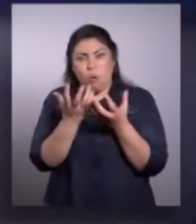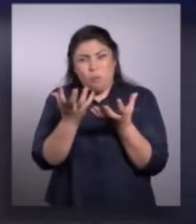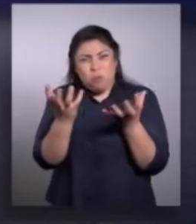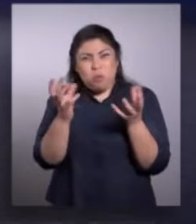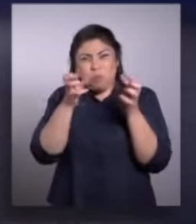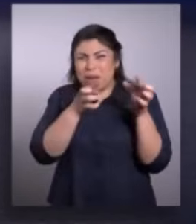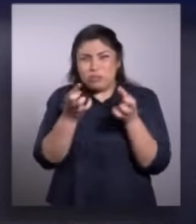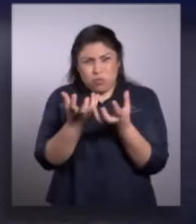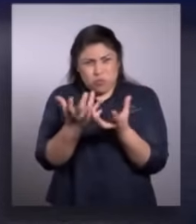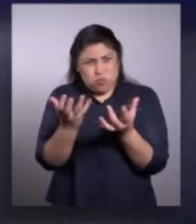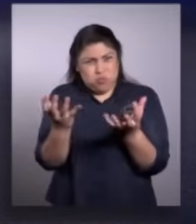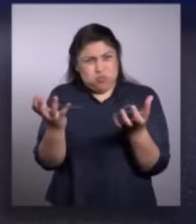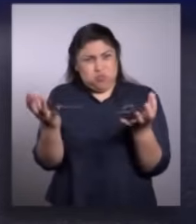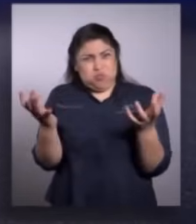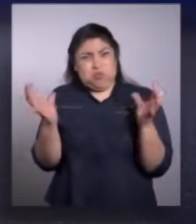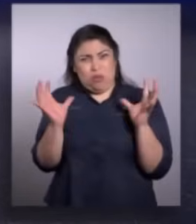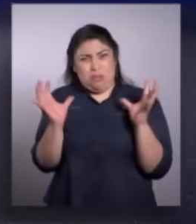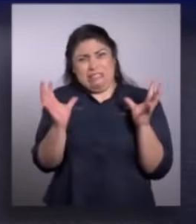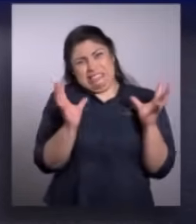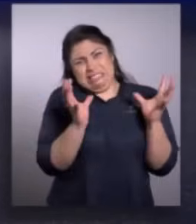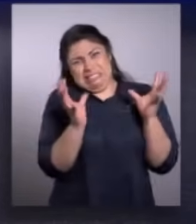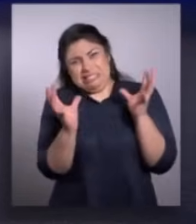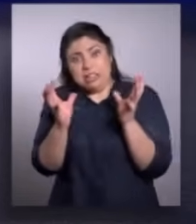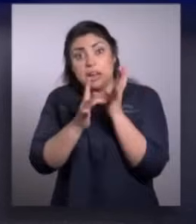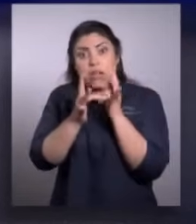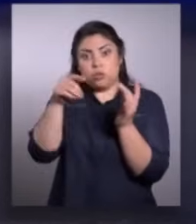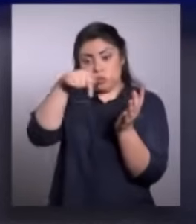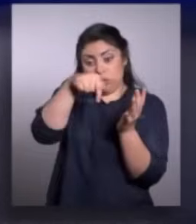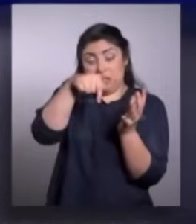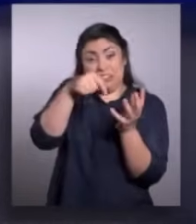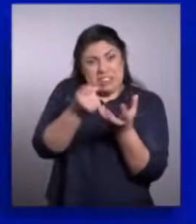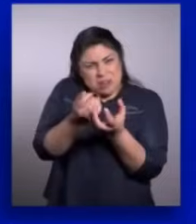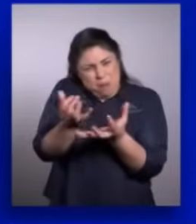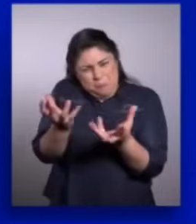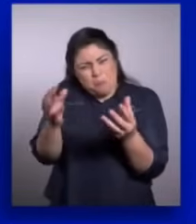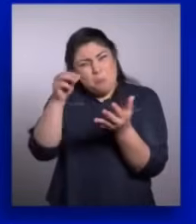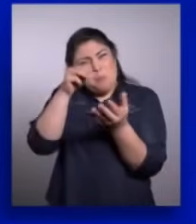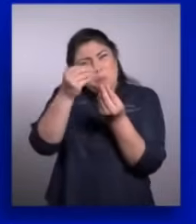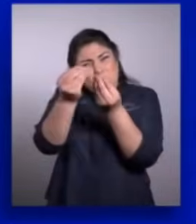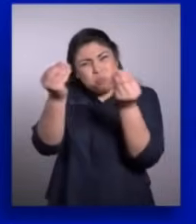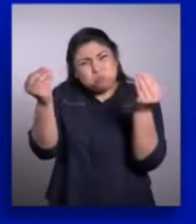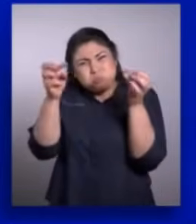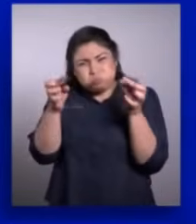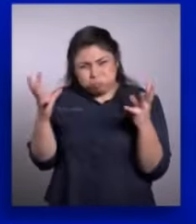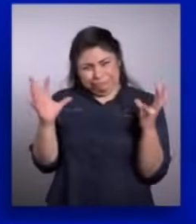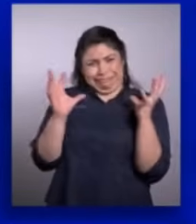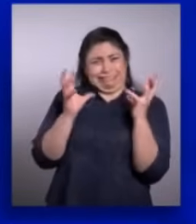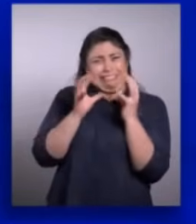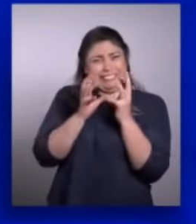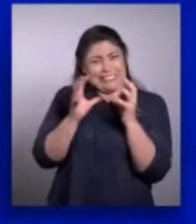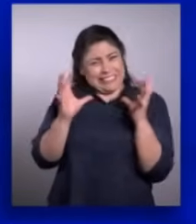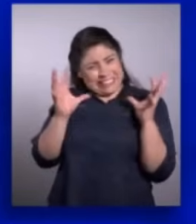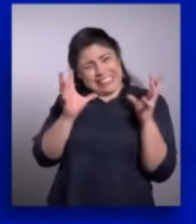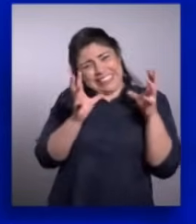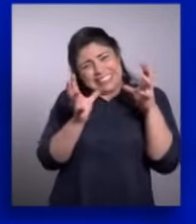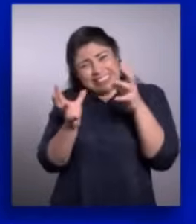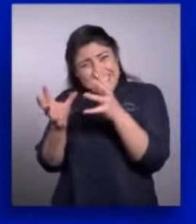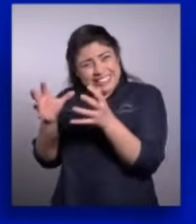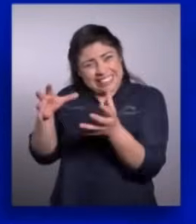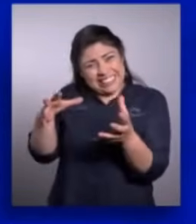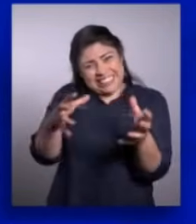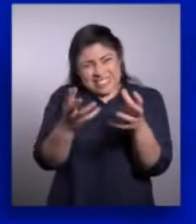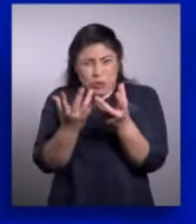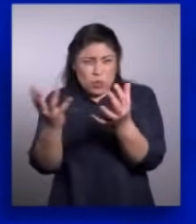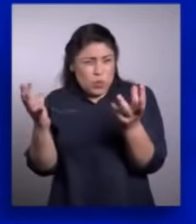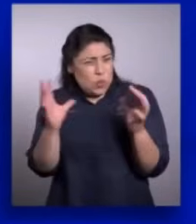oprimía En esa multitud rodeando a Jesús aparece una mujer Se recordarán el caso que